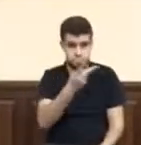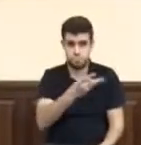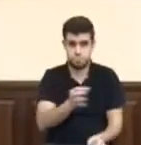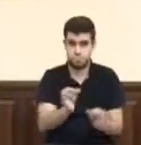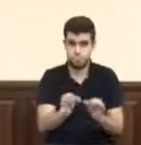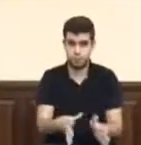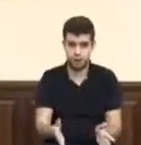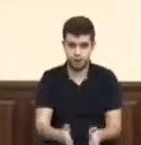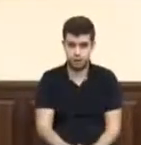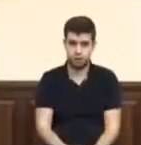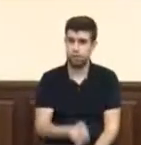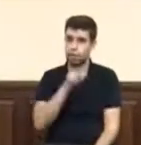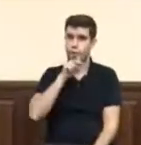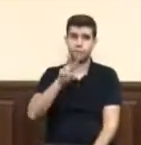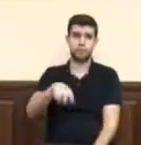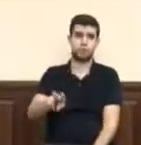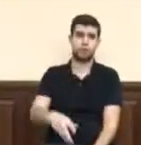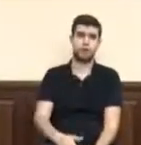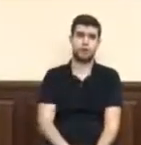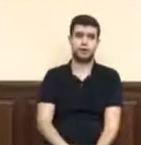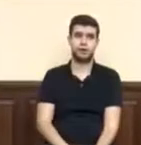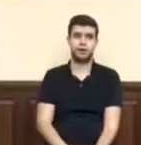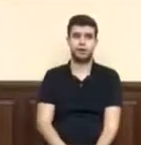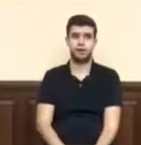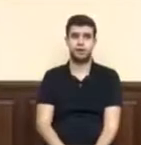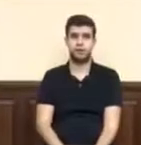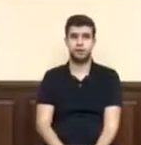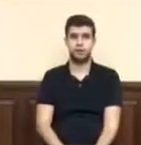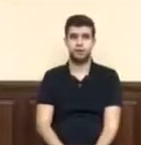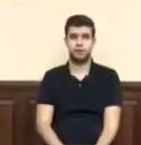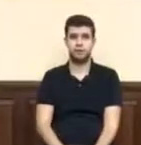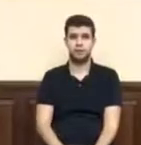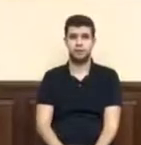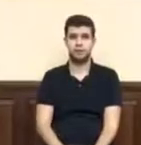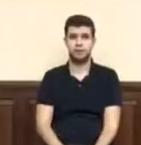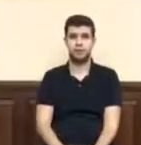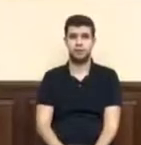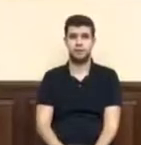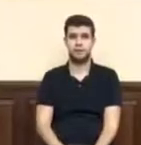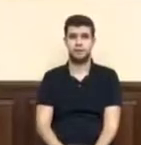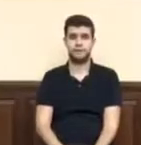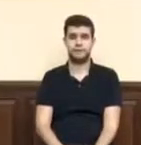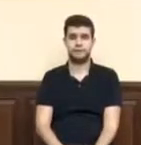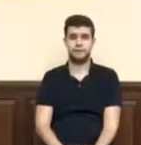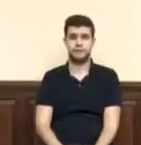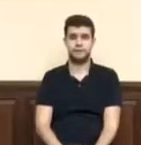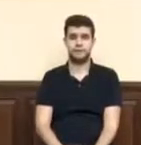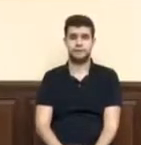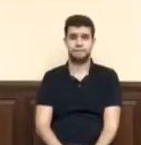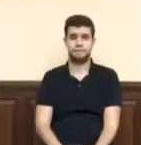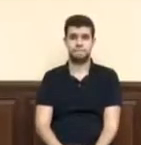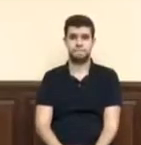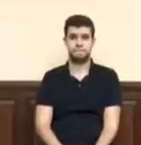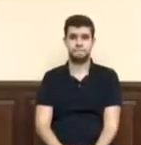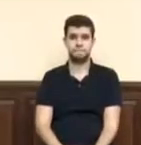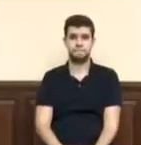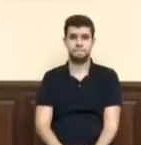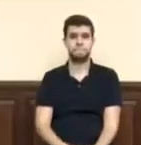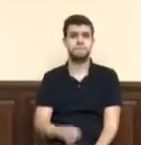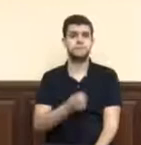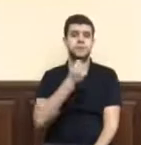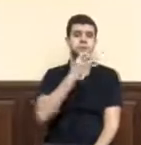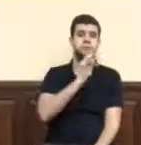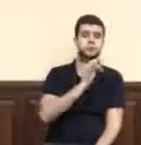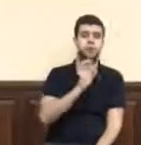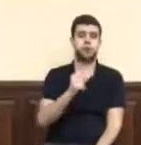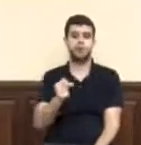usted de verdad es que no abre la boca nunca. Levanta la manita para arriba Y nada, ni para bien ni para